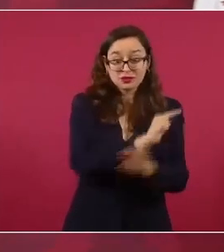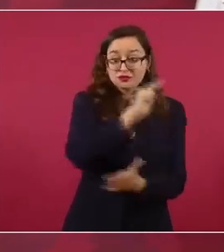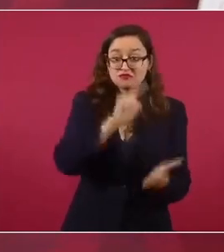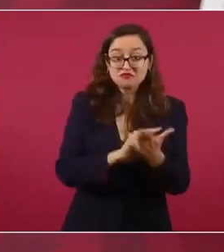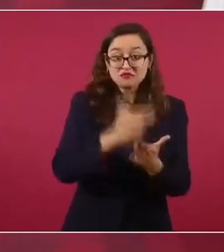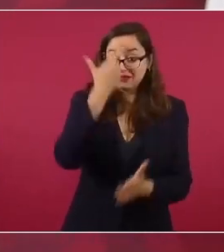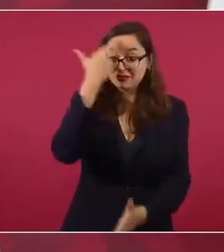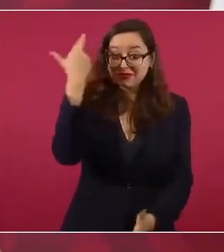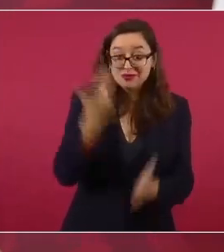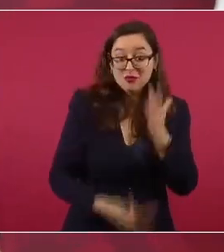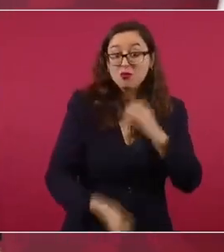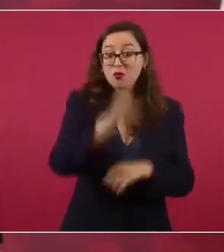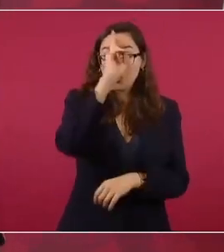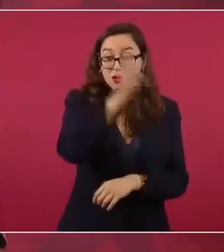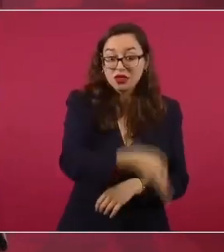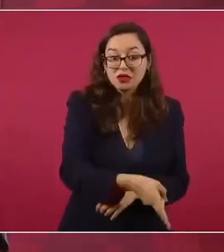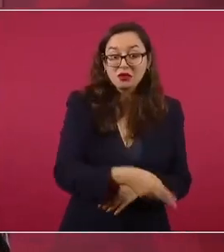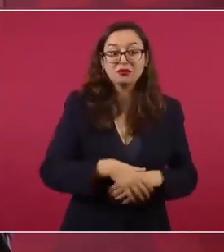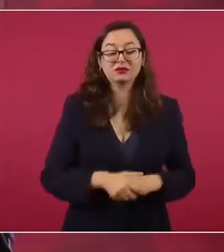y estaba prohibido.